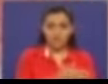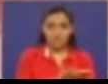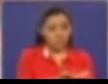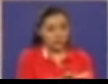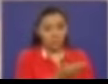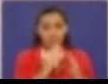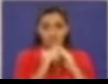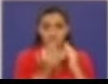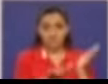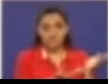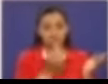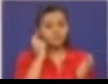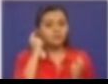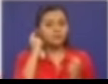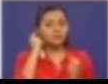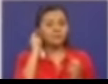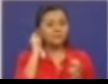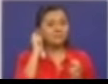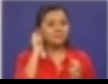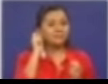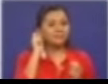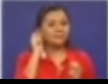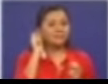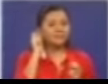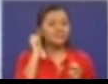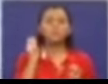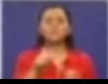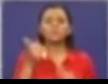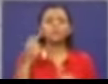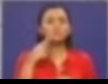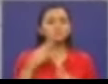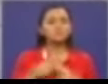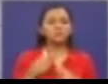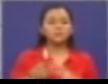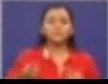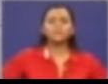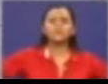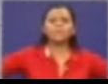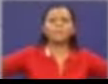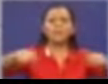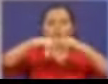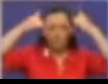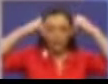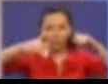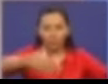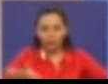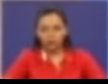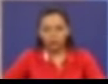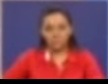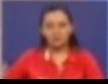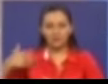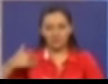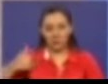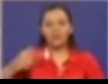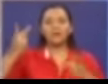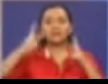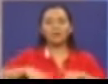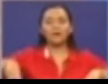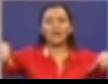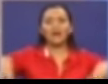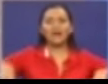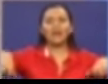lado tiene una, ¿cómo se llama esta cuestión? Plaza de toros. Tenía cancha de polo. Como